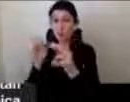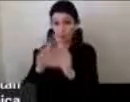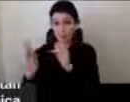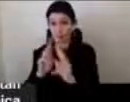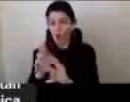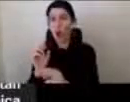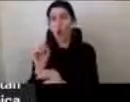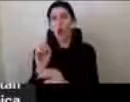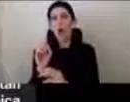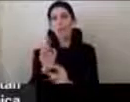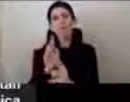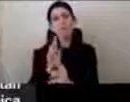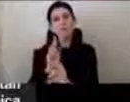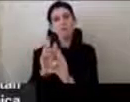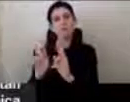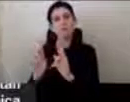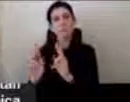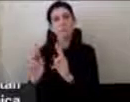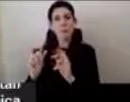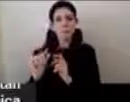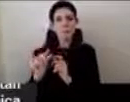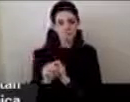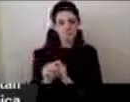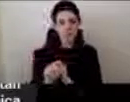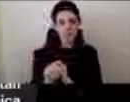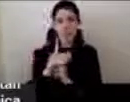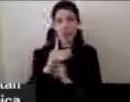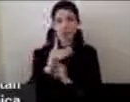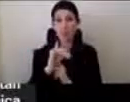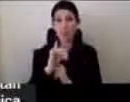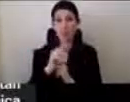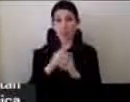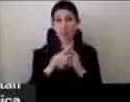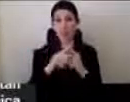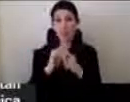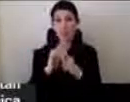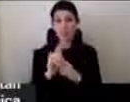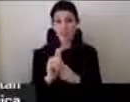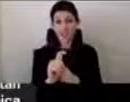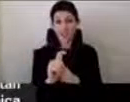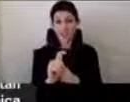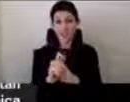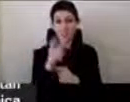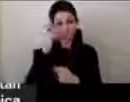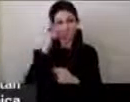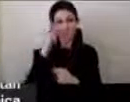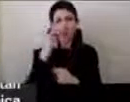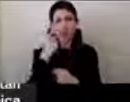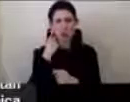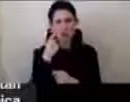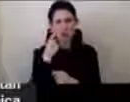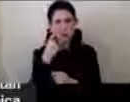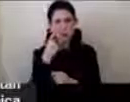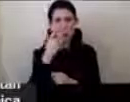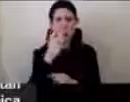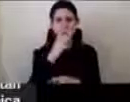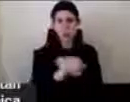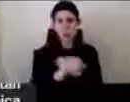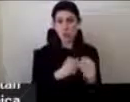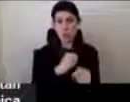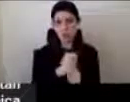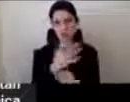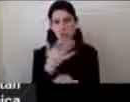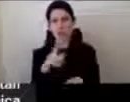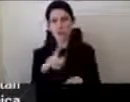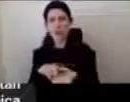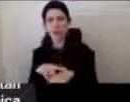Dixit me parece que es un juego mucho más conocido y encantador, que va desde los 8 años, tiene un tiempo de partida de 30 a